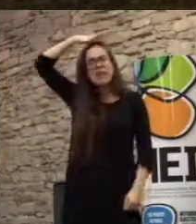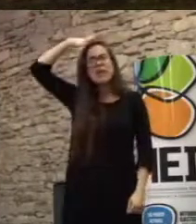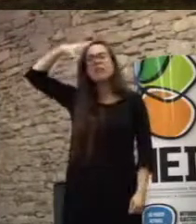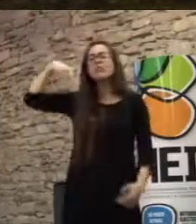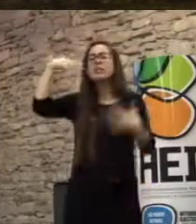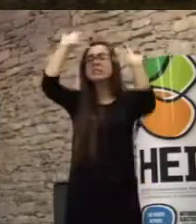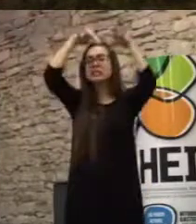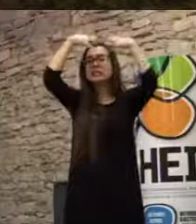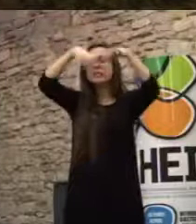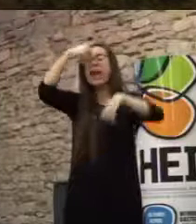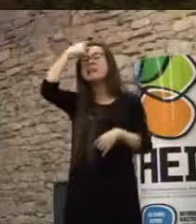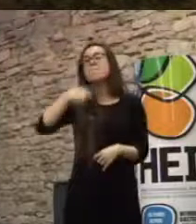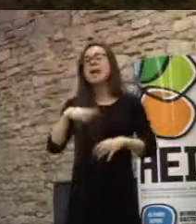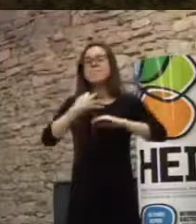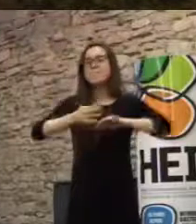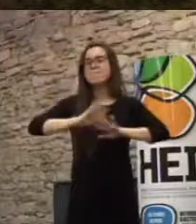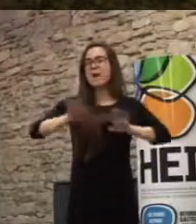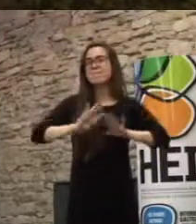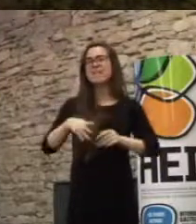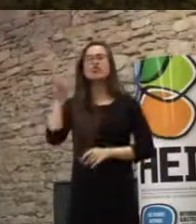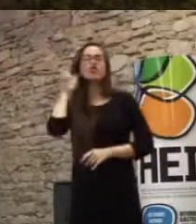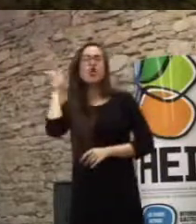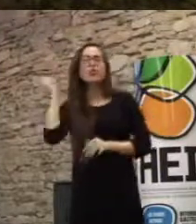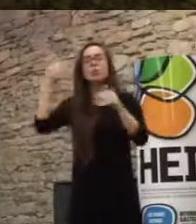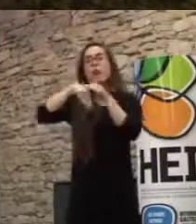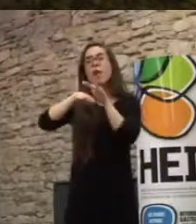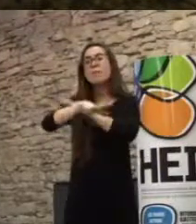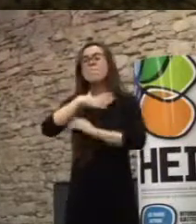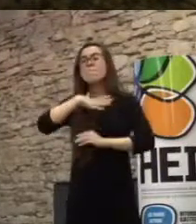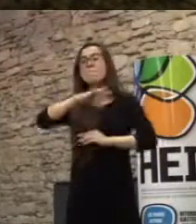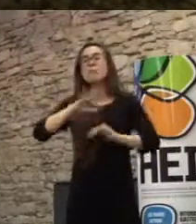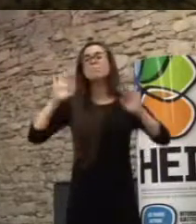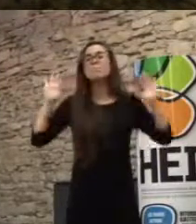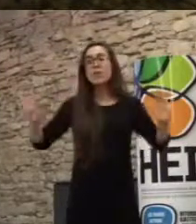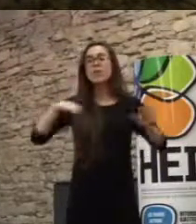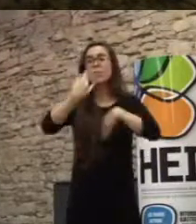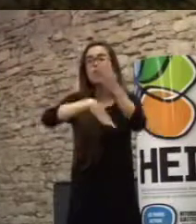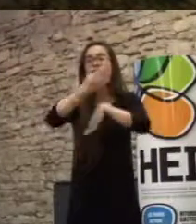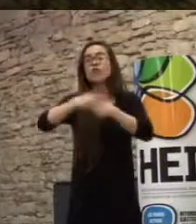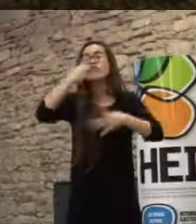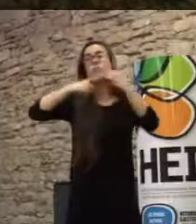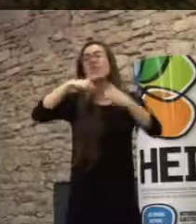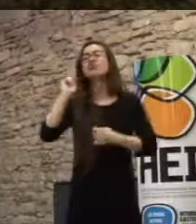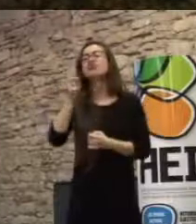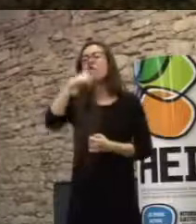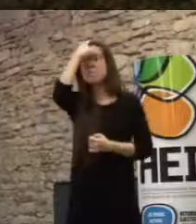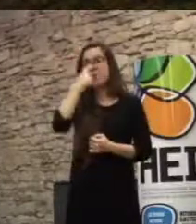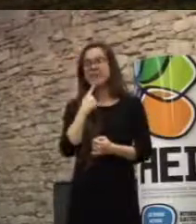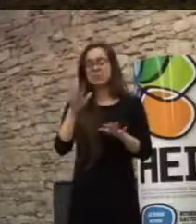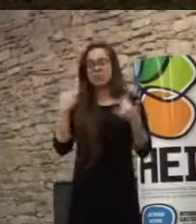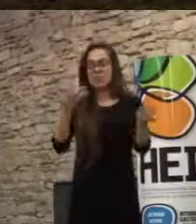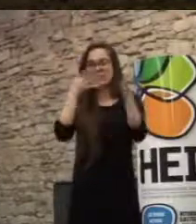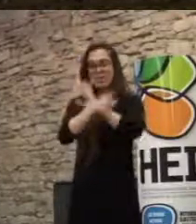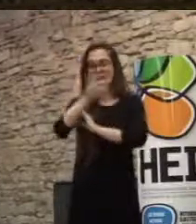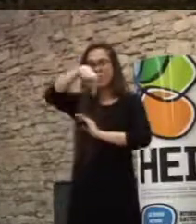procesa en imágenes el cerebro almacena sonidos pero el procesamiento de la información solo sin imágenes de tal forma que todo lo que ellos estoy